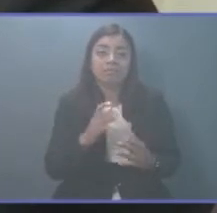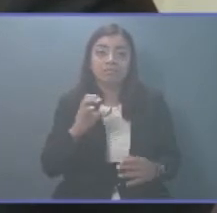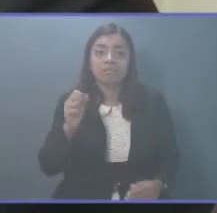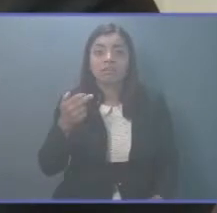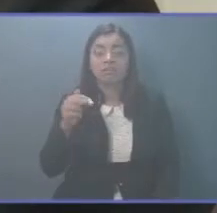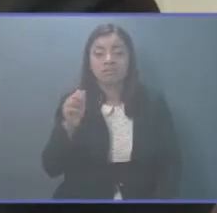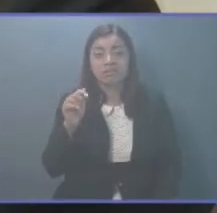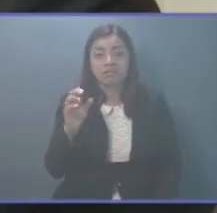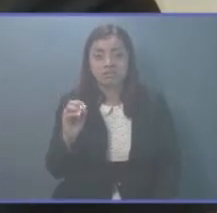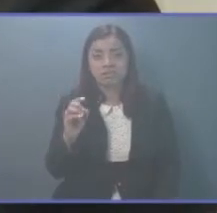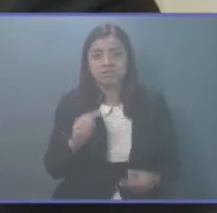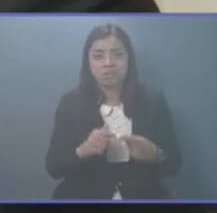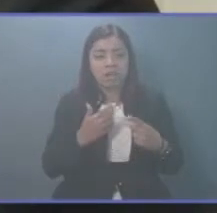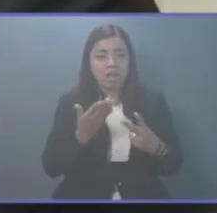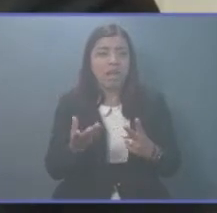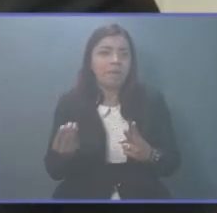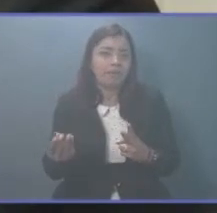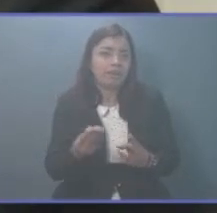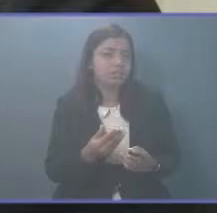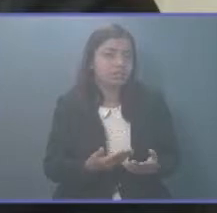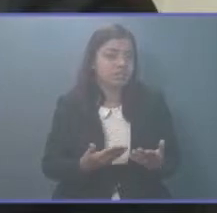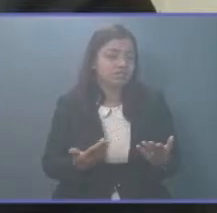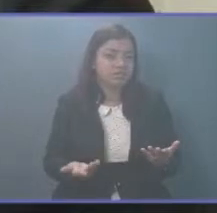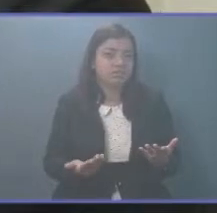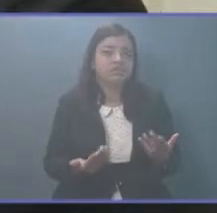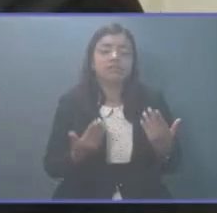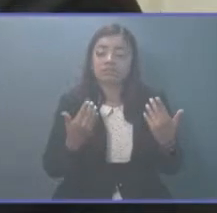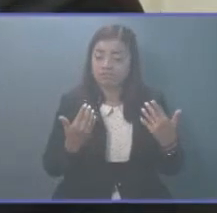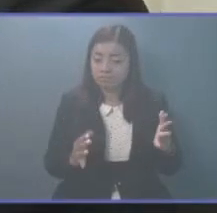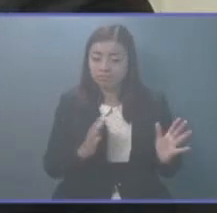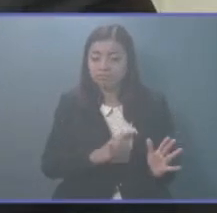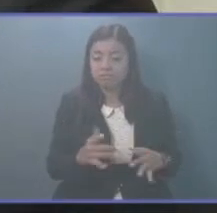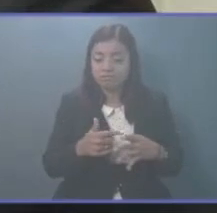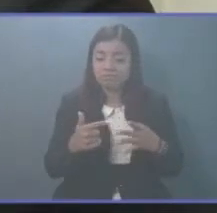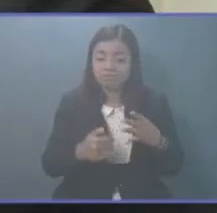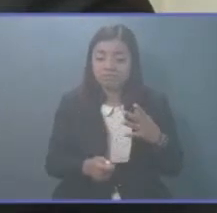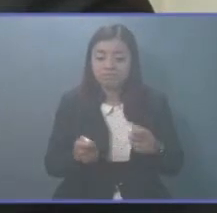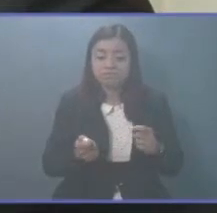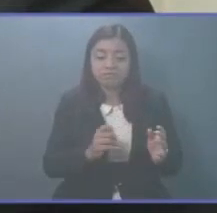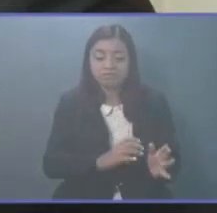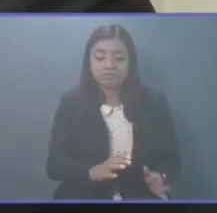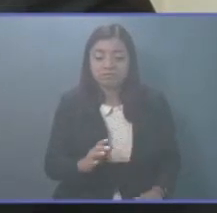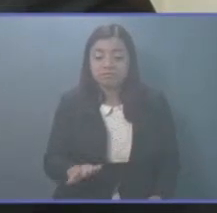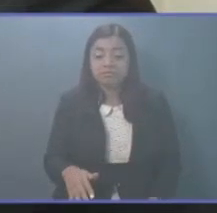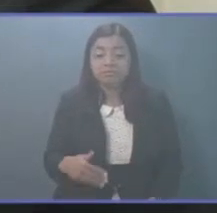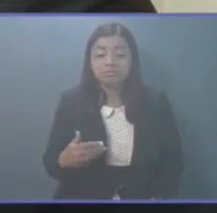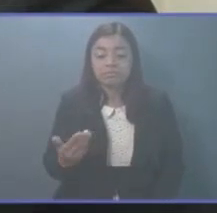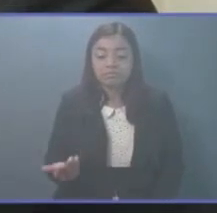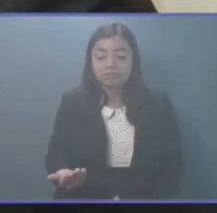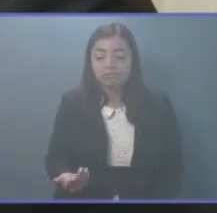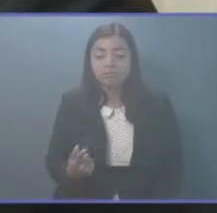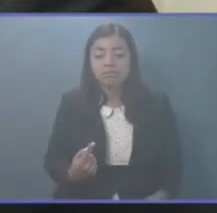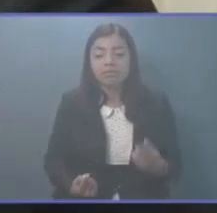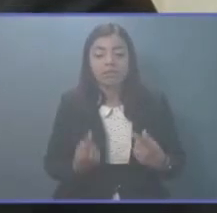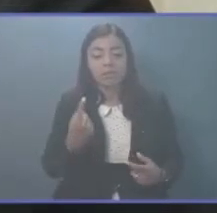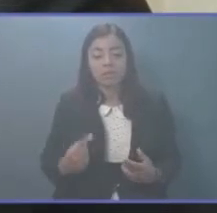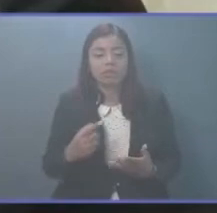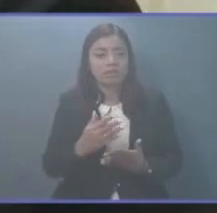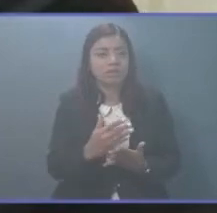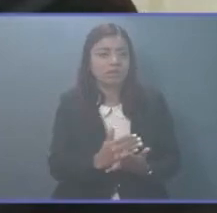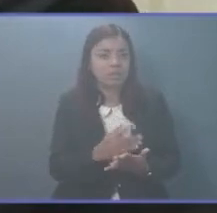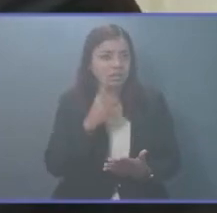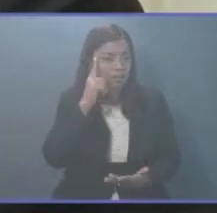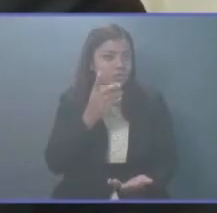está tipificado, las amenazas están tipificadas, o sea, ya están reguladas en leyes secundarias, pero ¿cuál es el vacío? ¿Cuál es